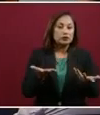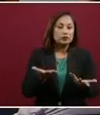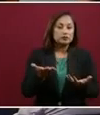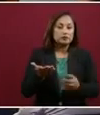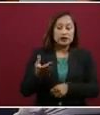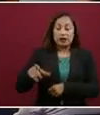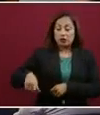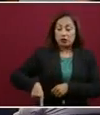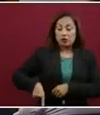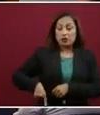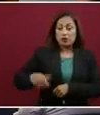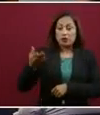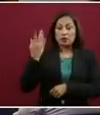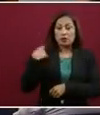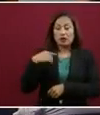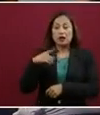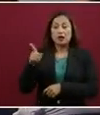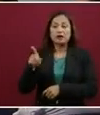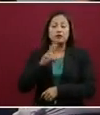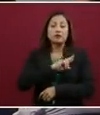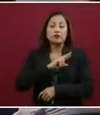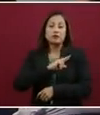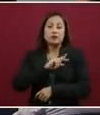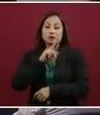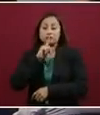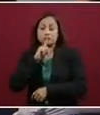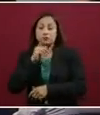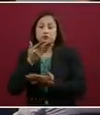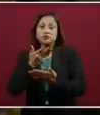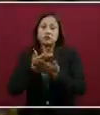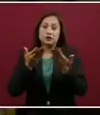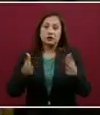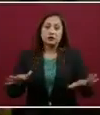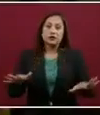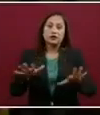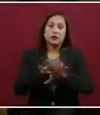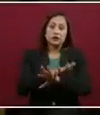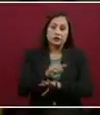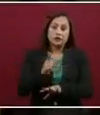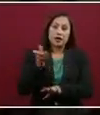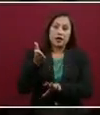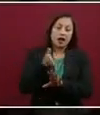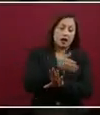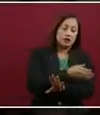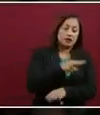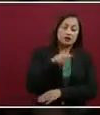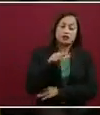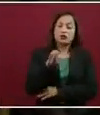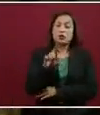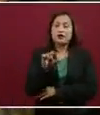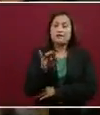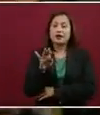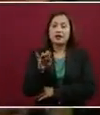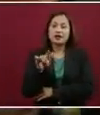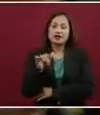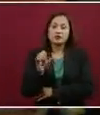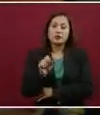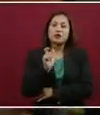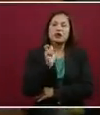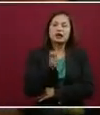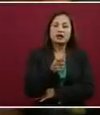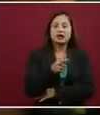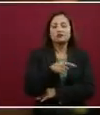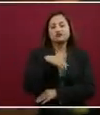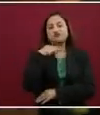en lo privado es privatización, privatización es neoliberalismo y neoliberalismo es corrupción. Le pregunto esto porque